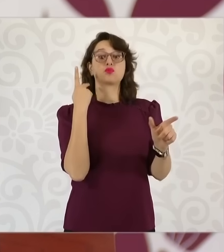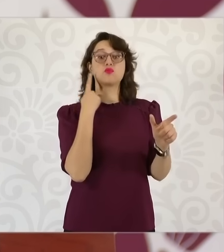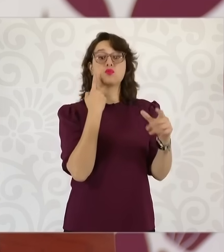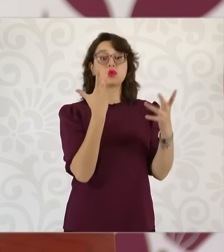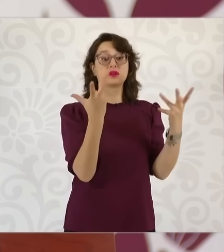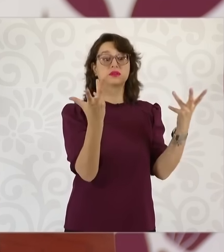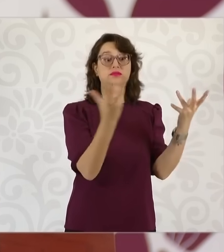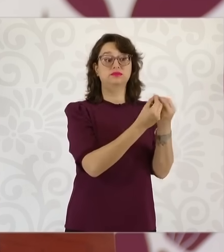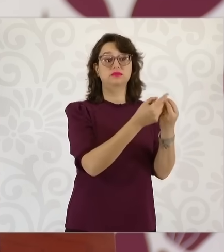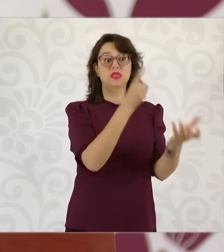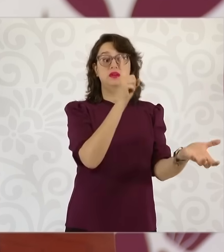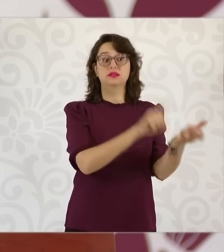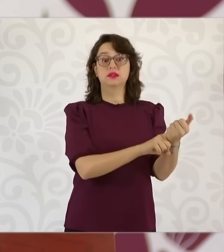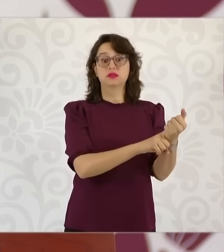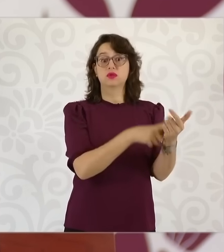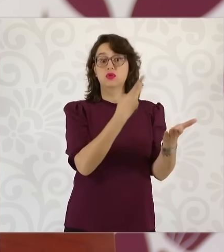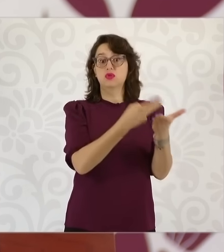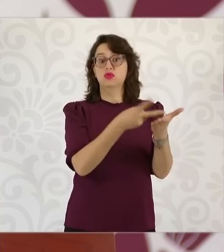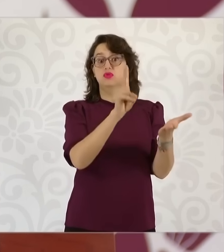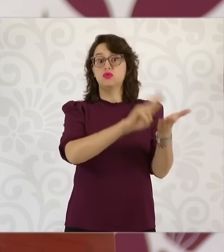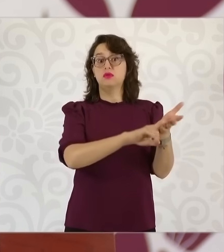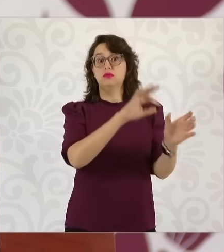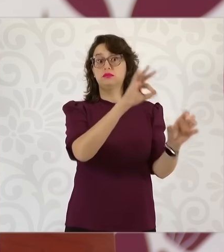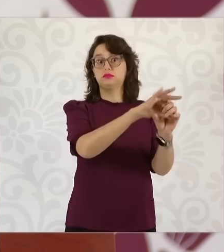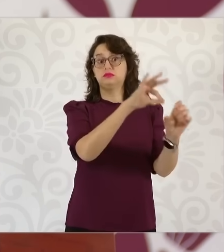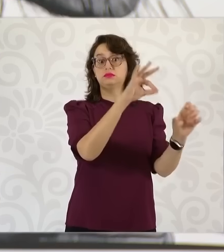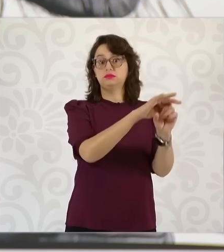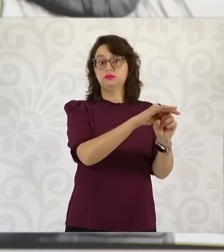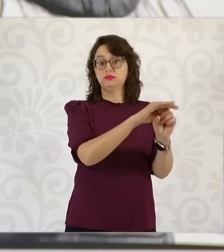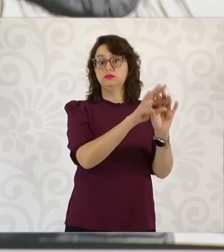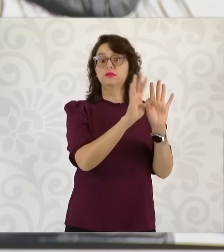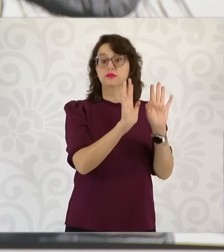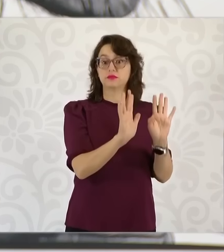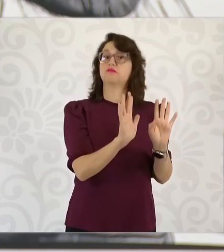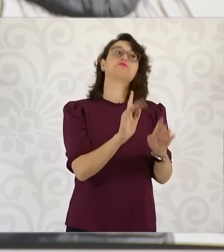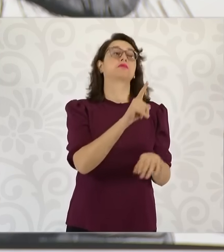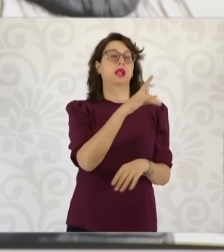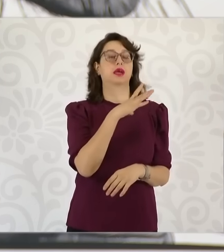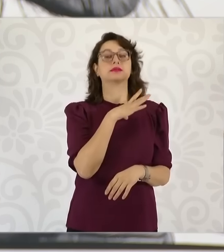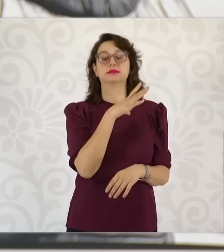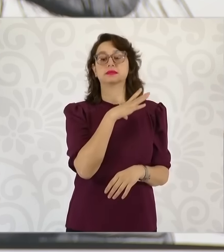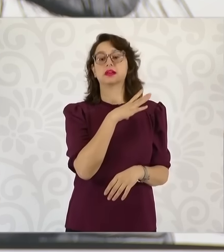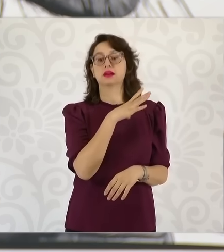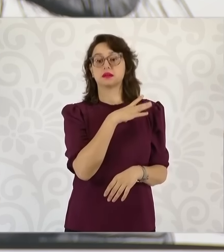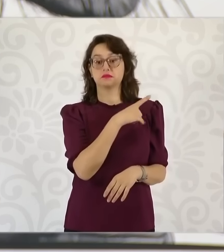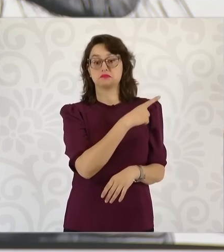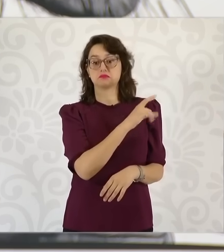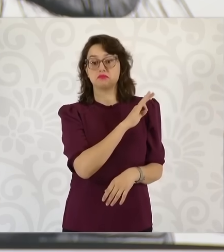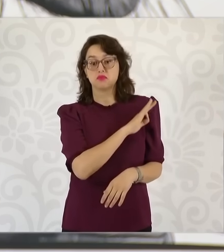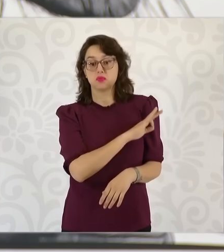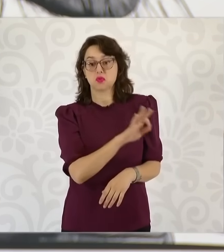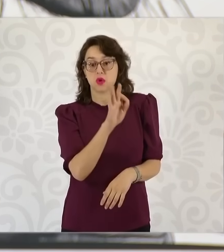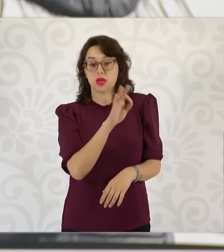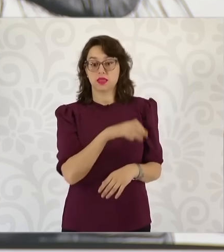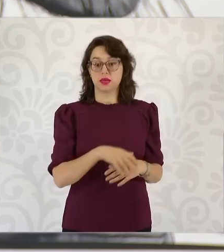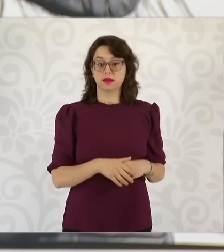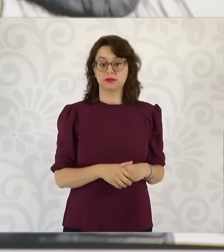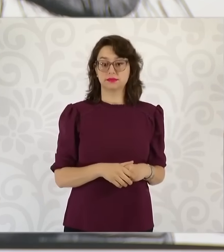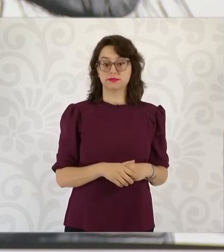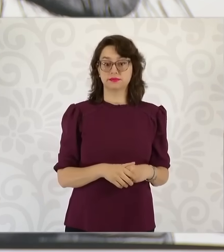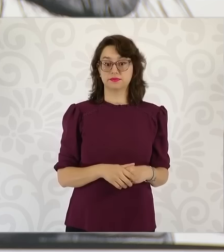como personas con el apoyo de un partido político, el demócrata o el republicano en los Estados Unidos.